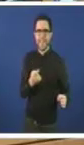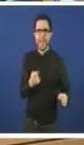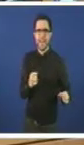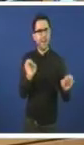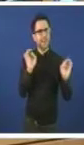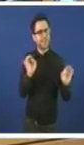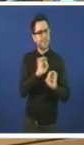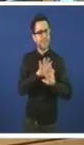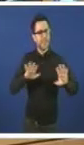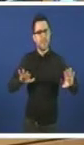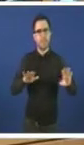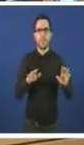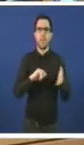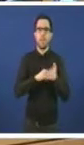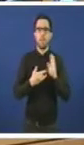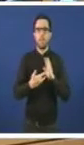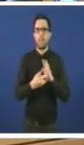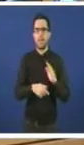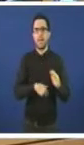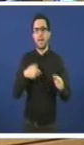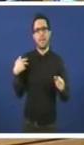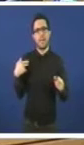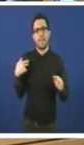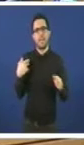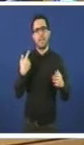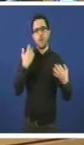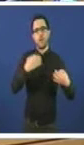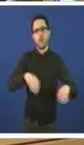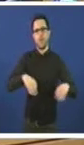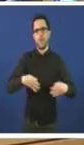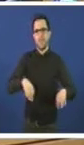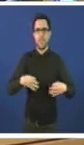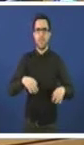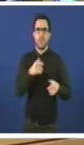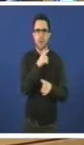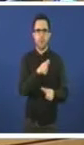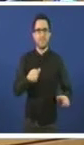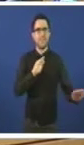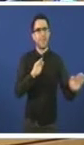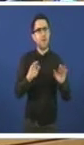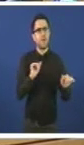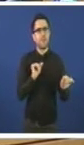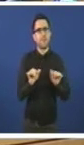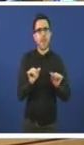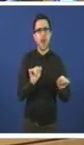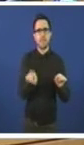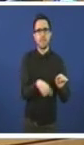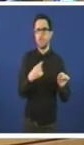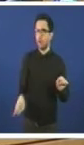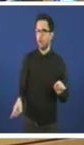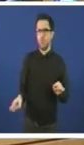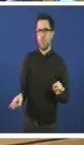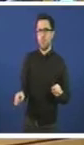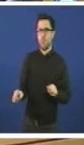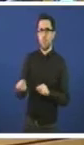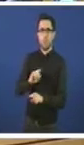literalmente o plan xeral de normalización da lingua galega apoyado por lo que en tiempos de fraga 1 1